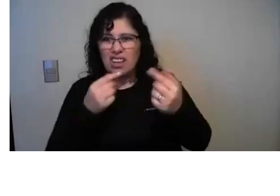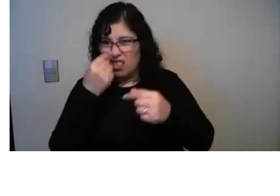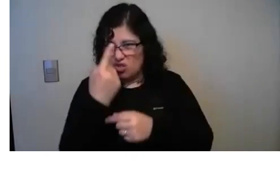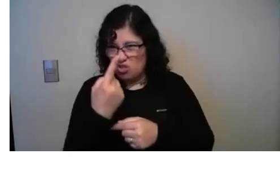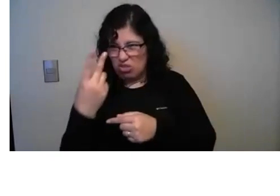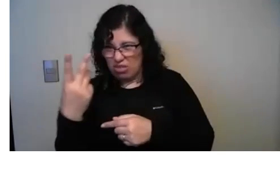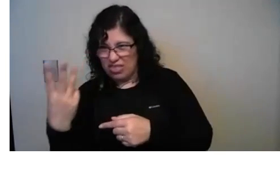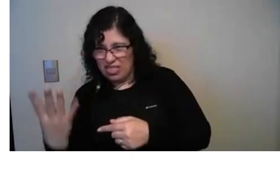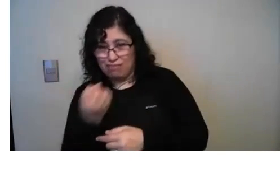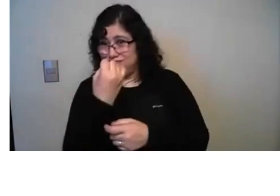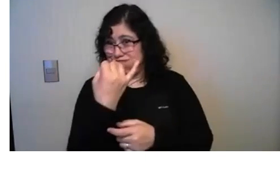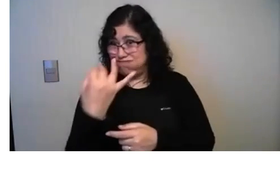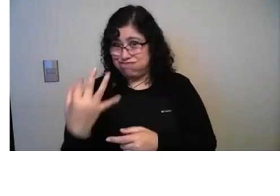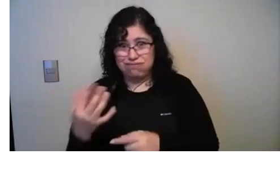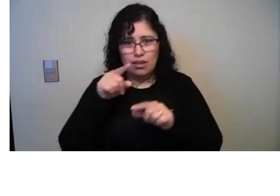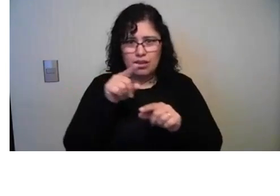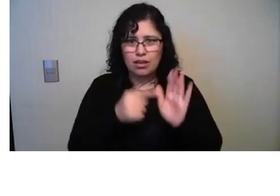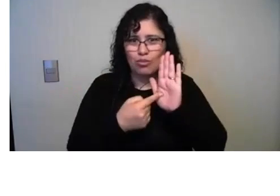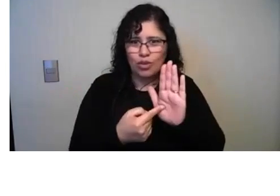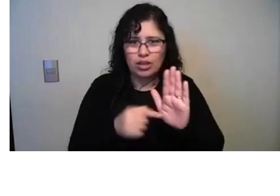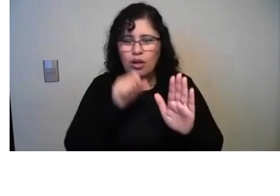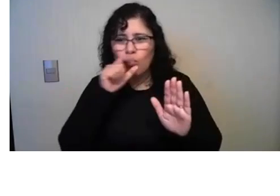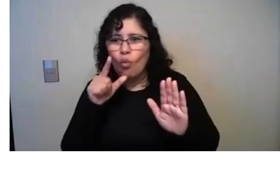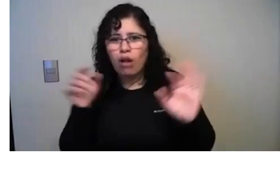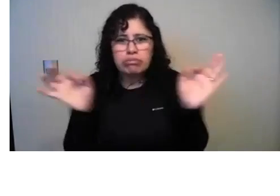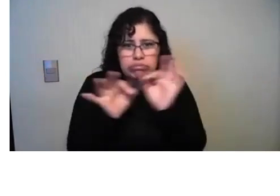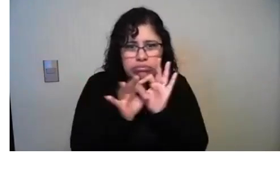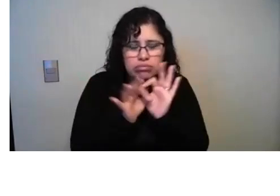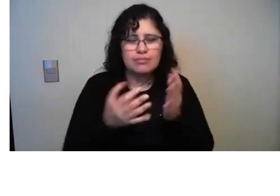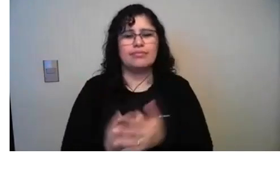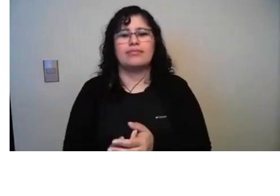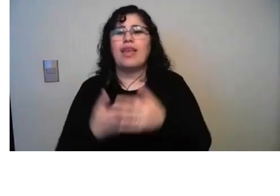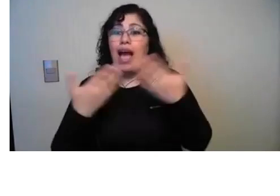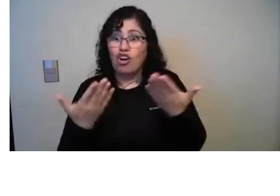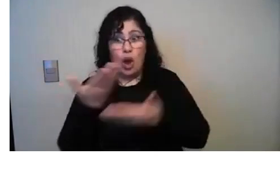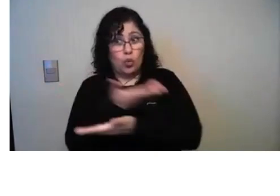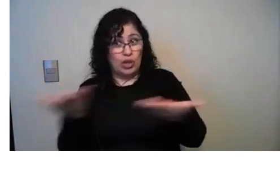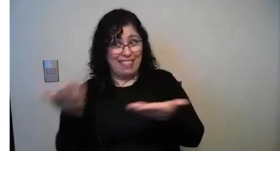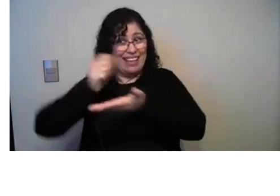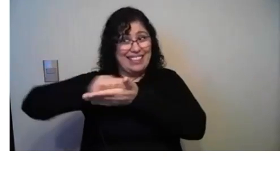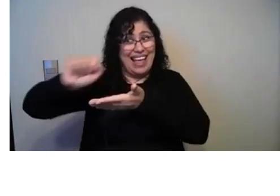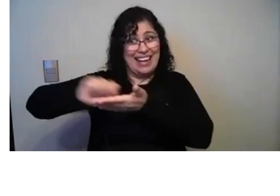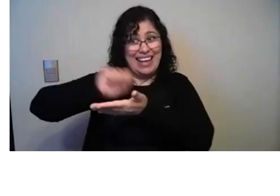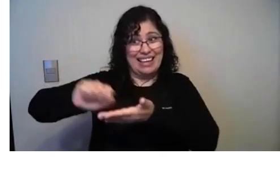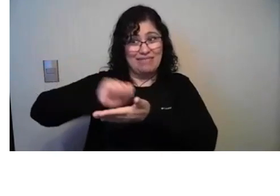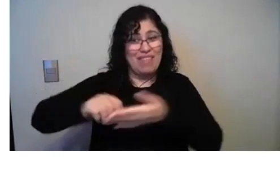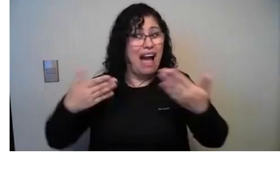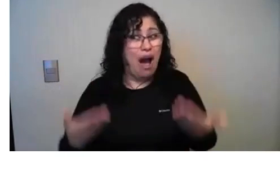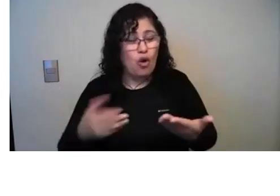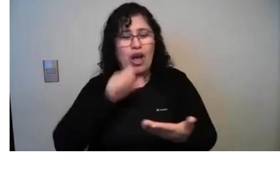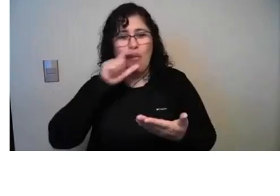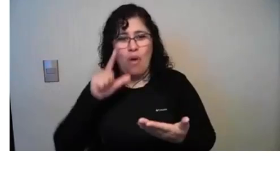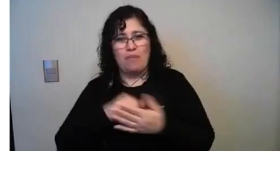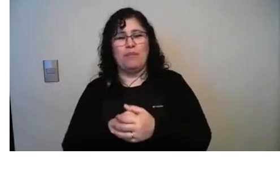con la descripción de lo que significa. Y entonces la tarea que van a tener ustedes es